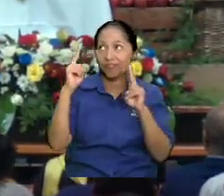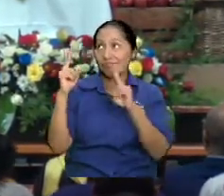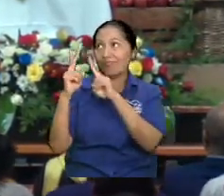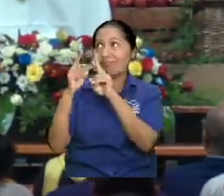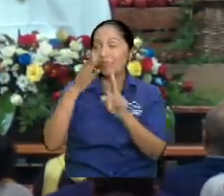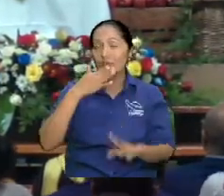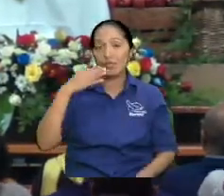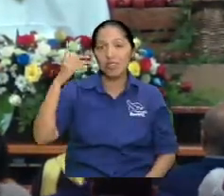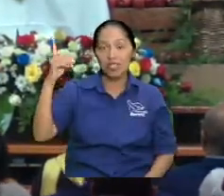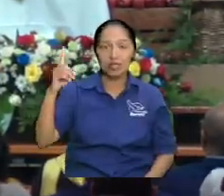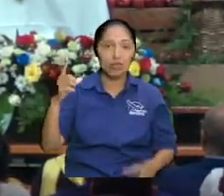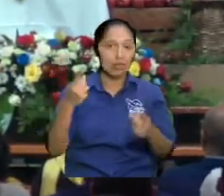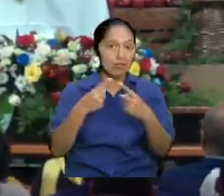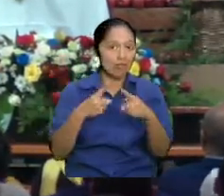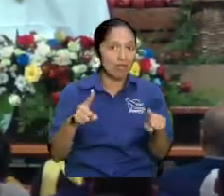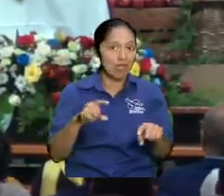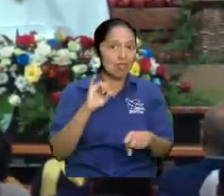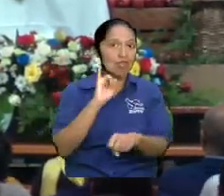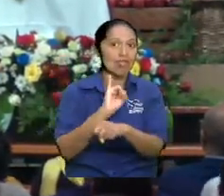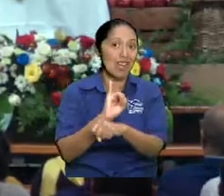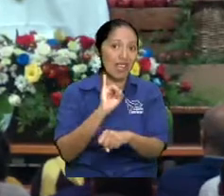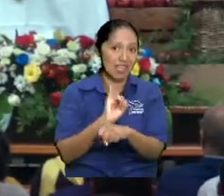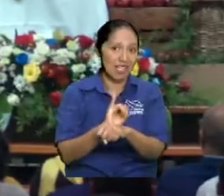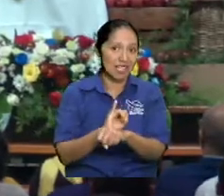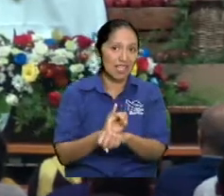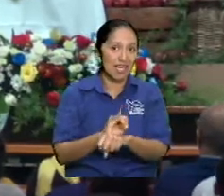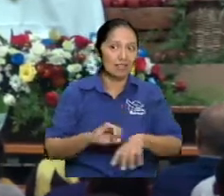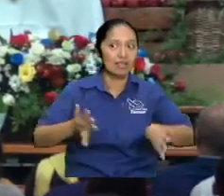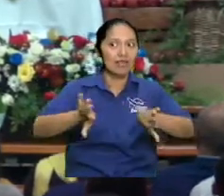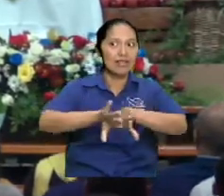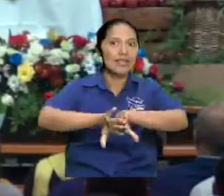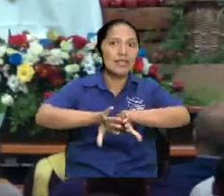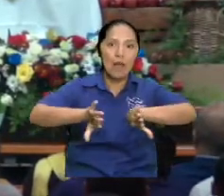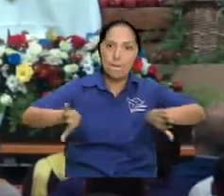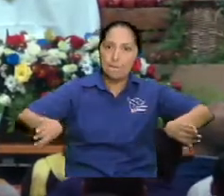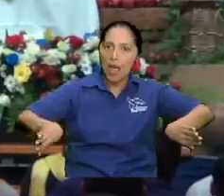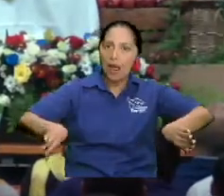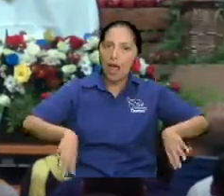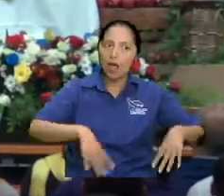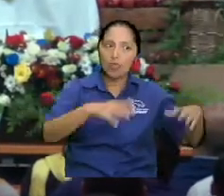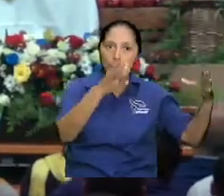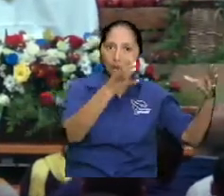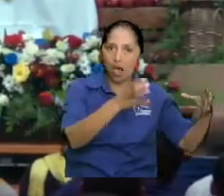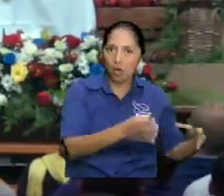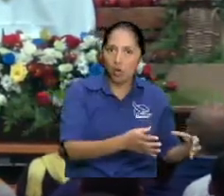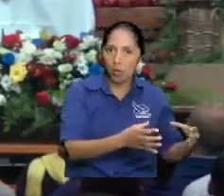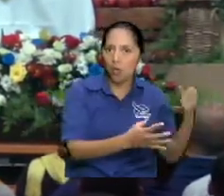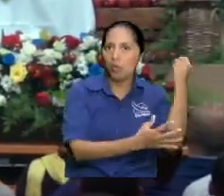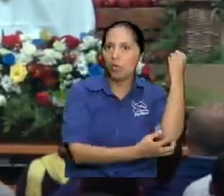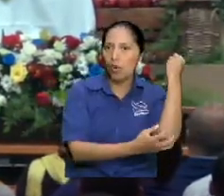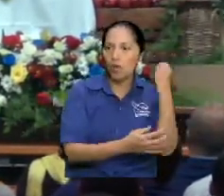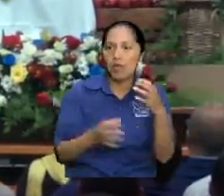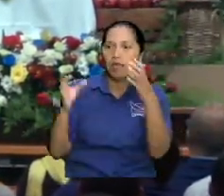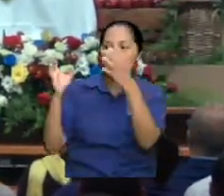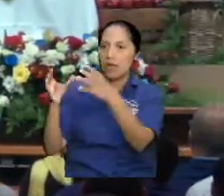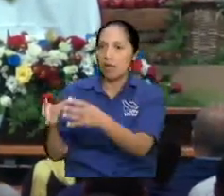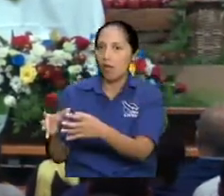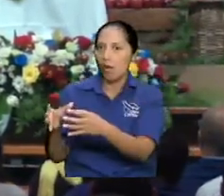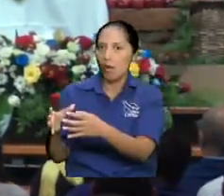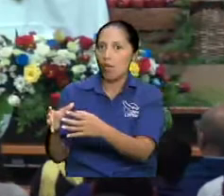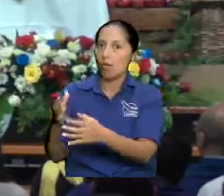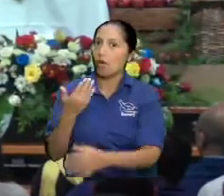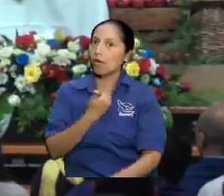iglesia, haciendo iglesias de pobres e iglesias de ricos, está viendo